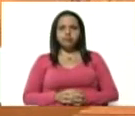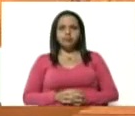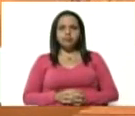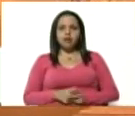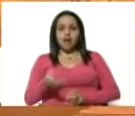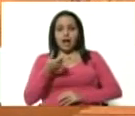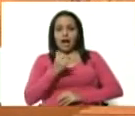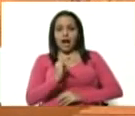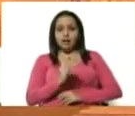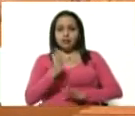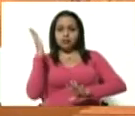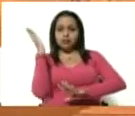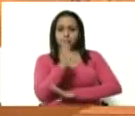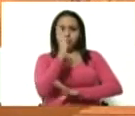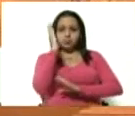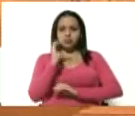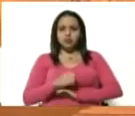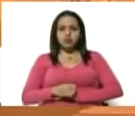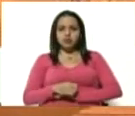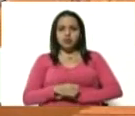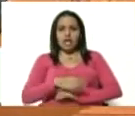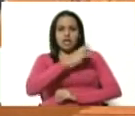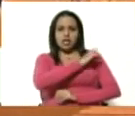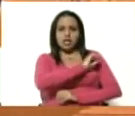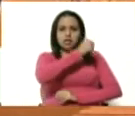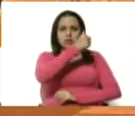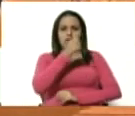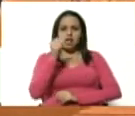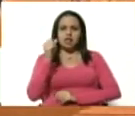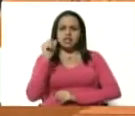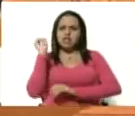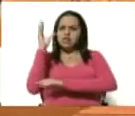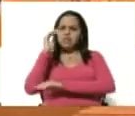Sancionan a la Junta Directiva de la Asamblea Nacional opositora,